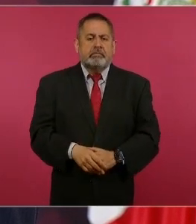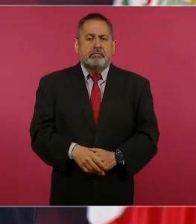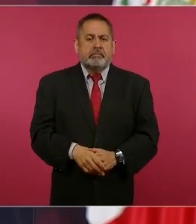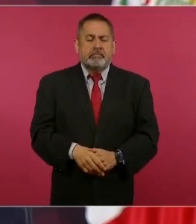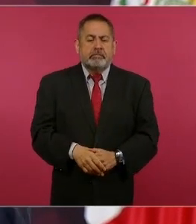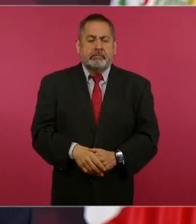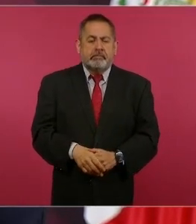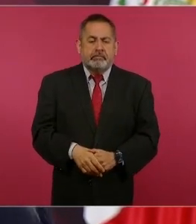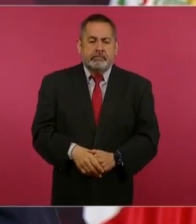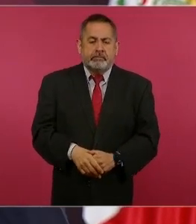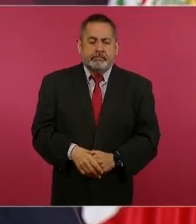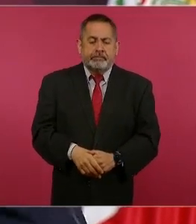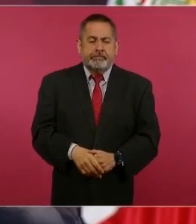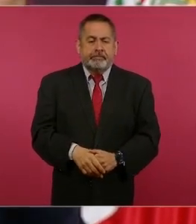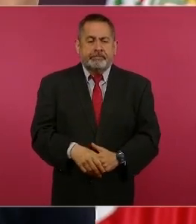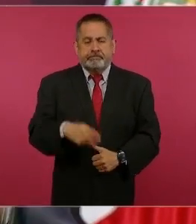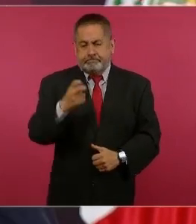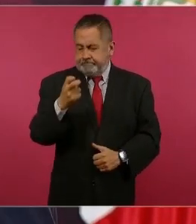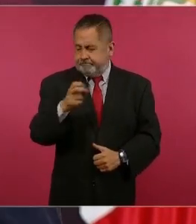Y así,